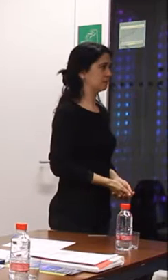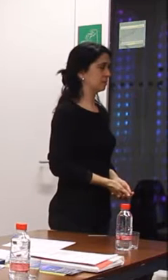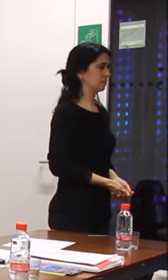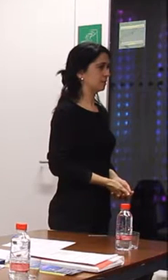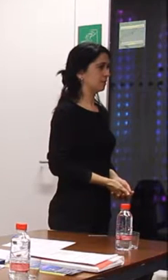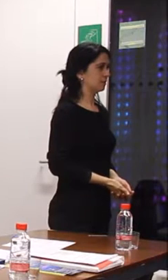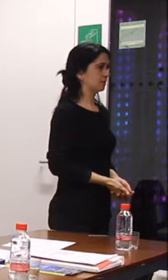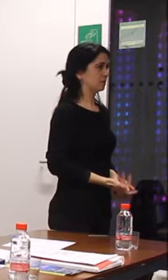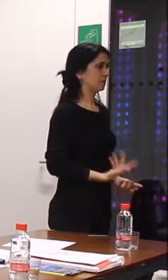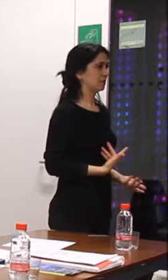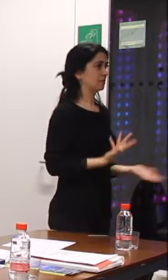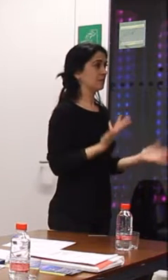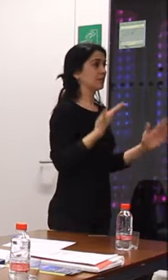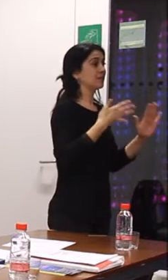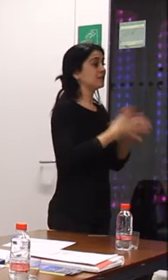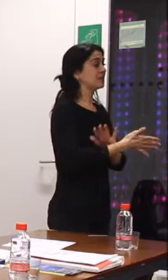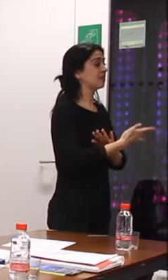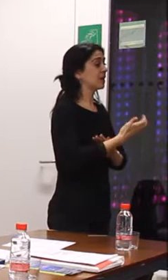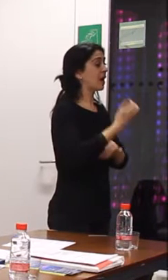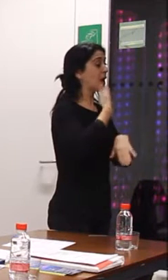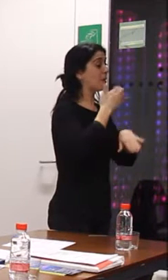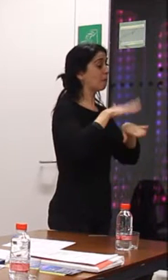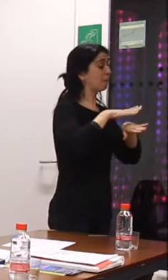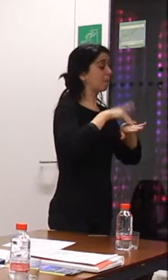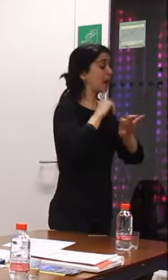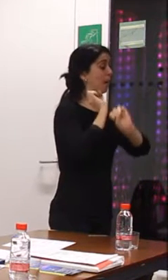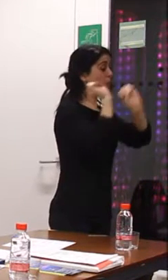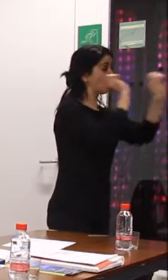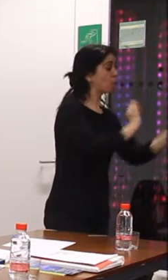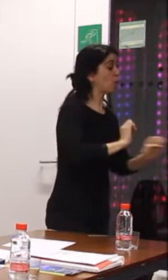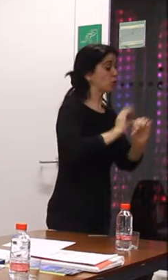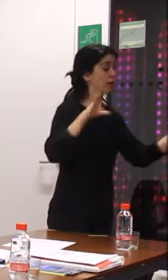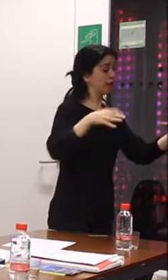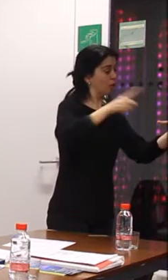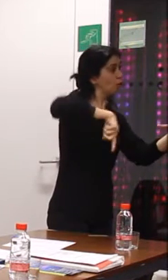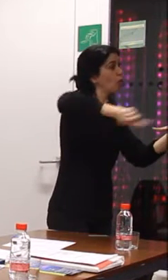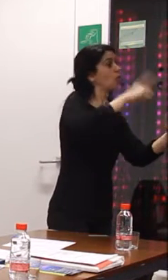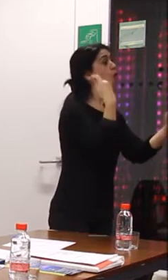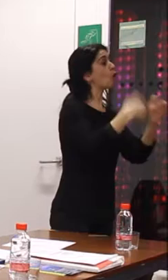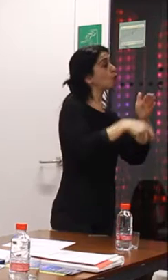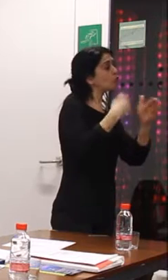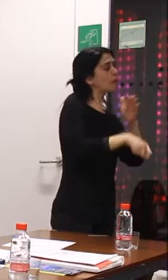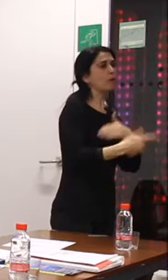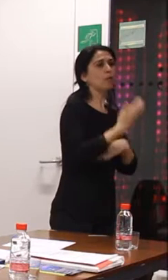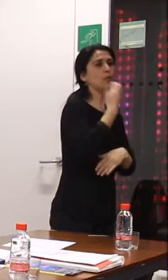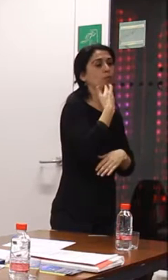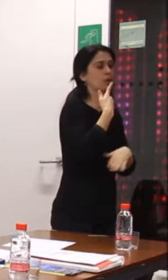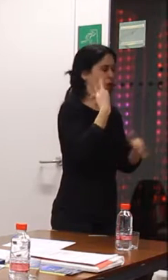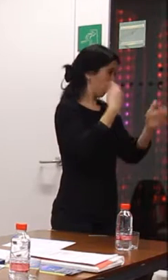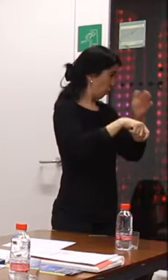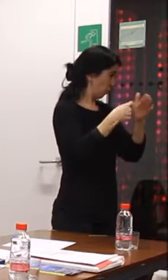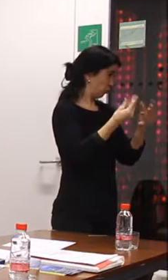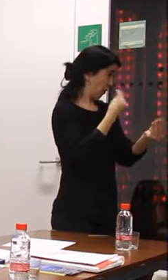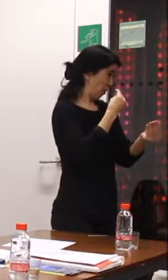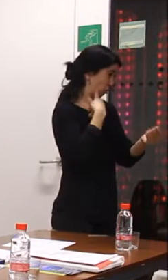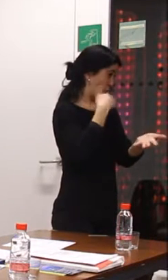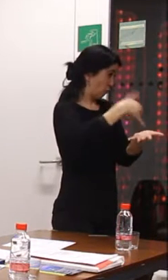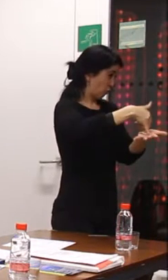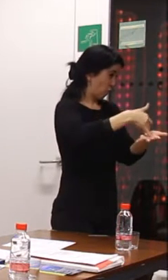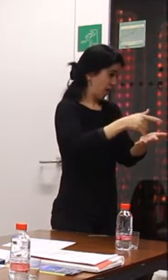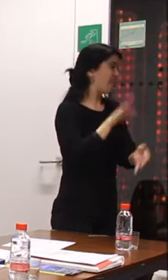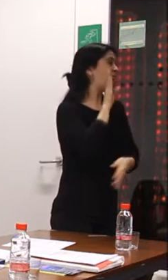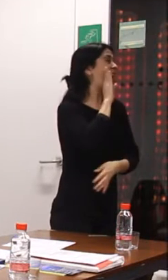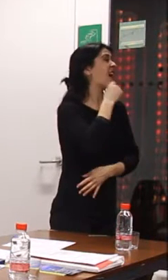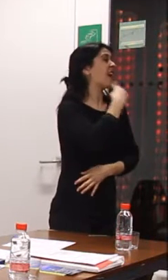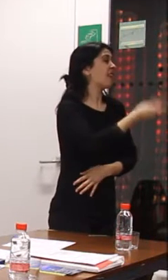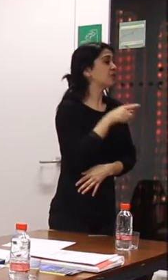En términos de protección del consumidor, pues por ejemplo garantizar el consumidor vulnerable, este del que hablábamos, de que no depende